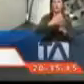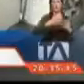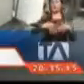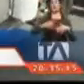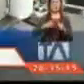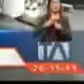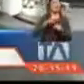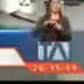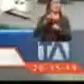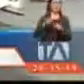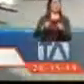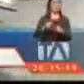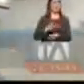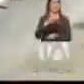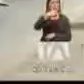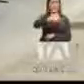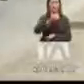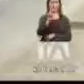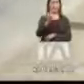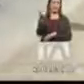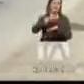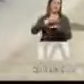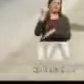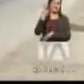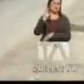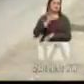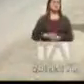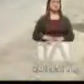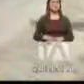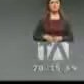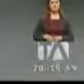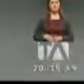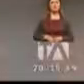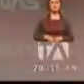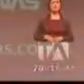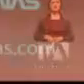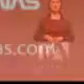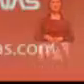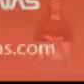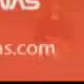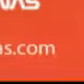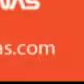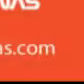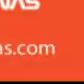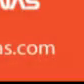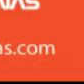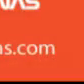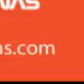la primera vez que se suscita un accidente en este lugar. Luisa María Heredia, 24 horas.